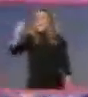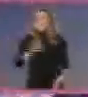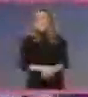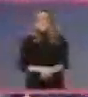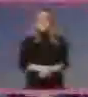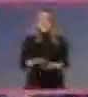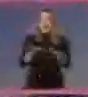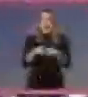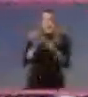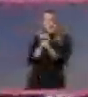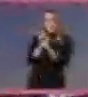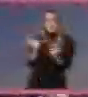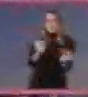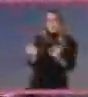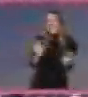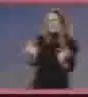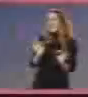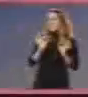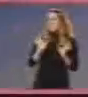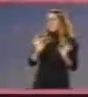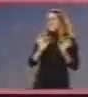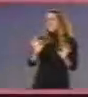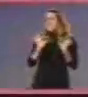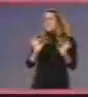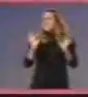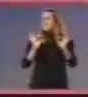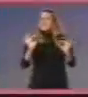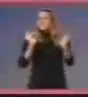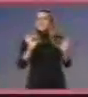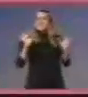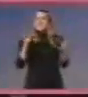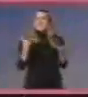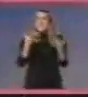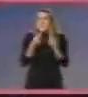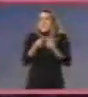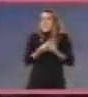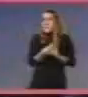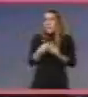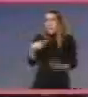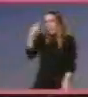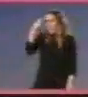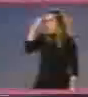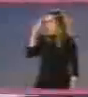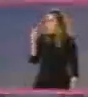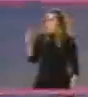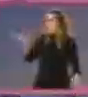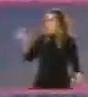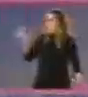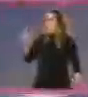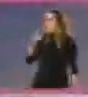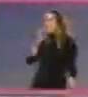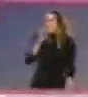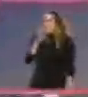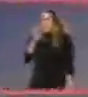la mulga preparada está con Ella Soy obsesionado fue desde